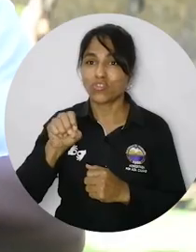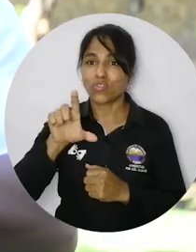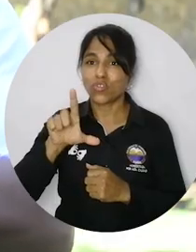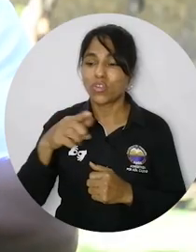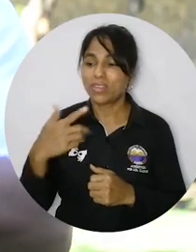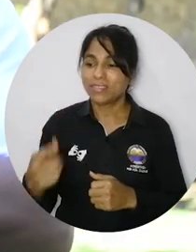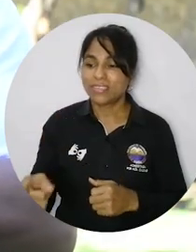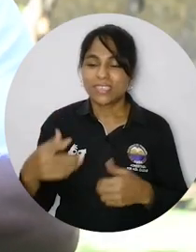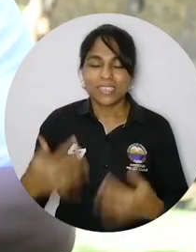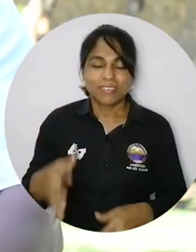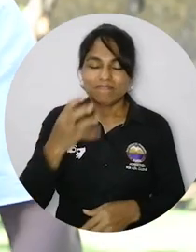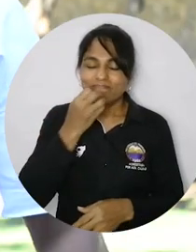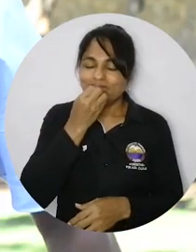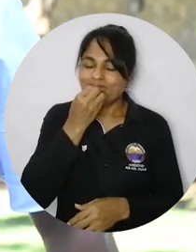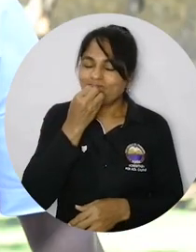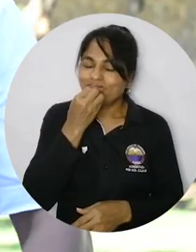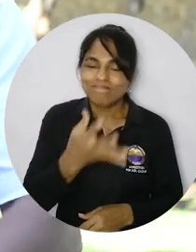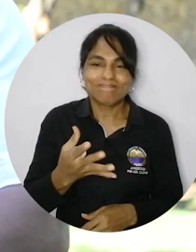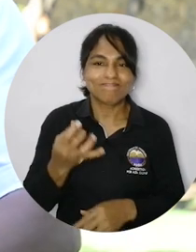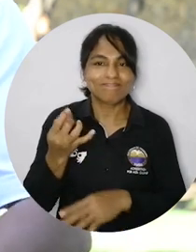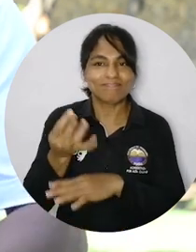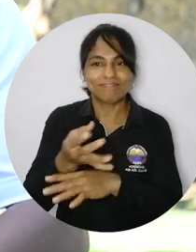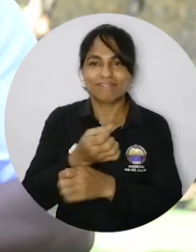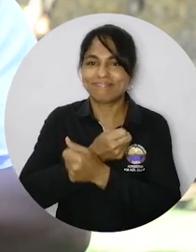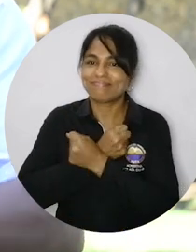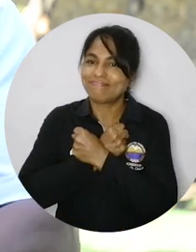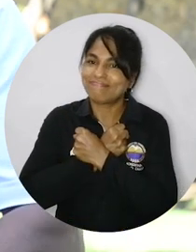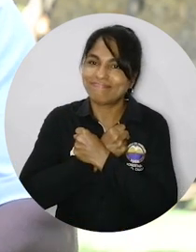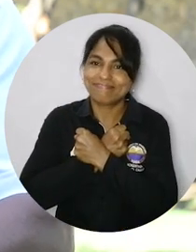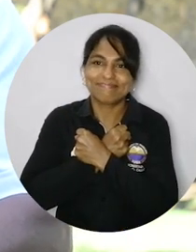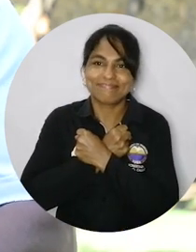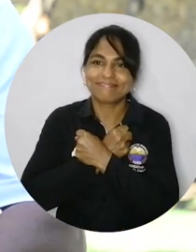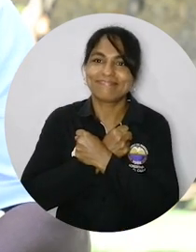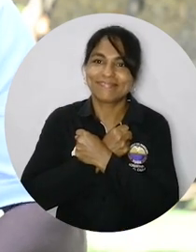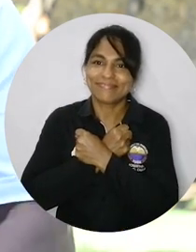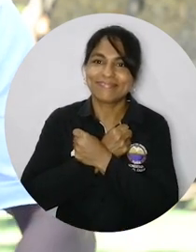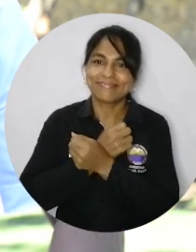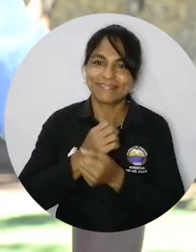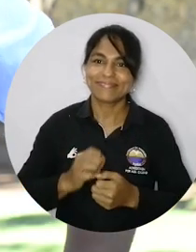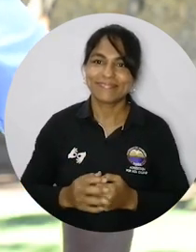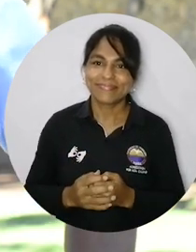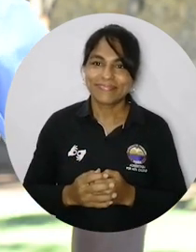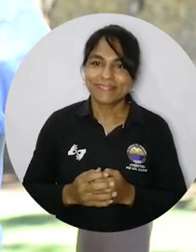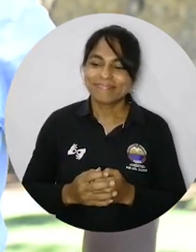lindo que se llama y la amo